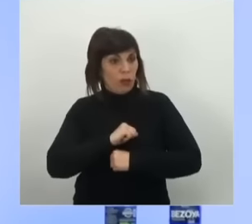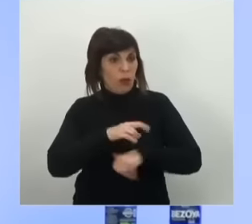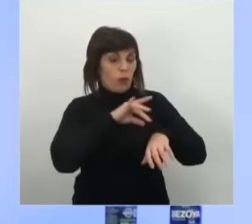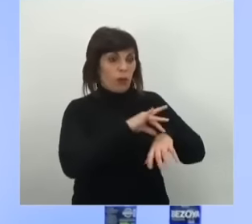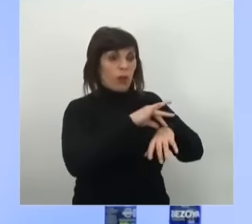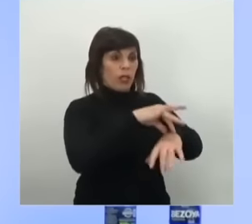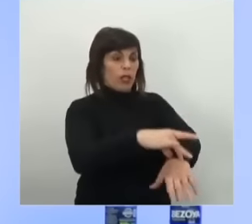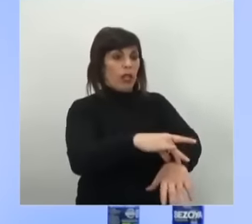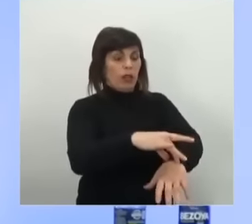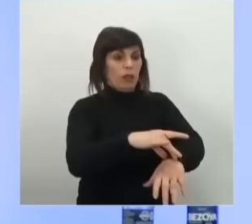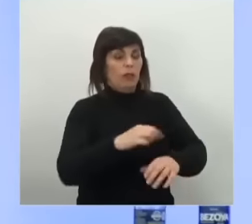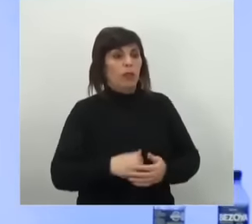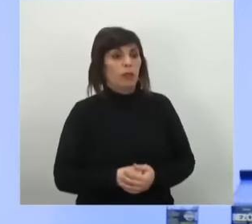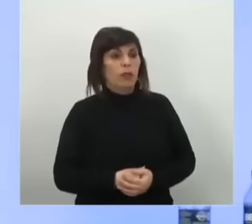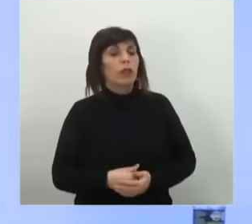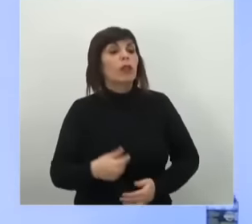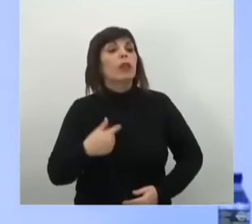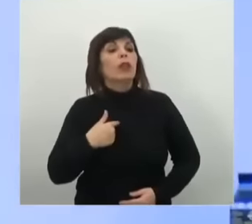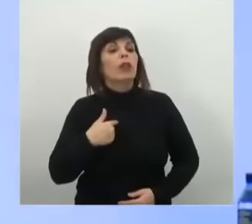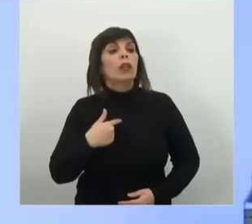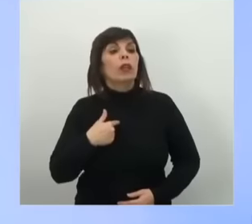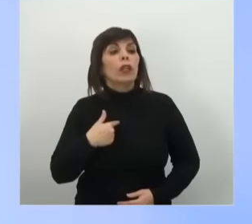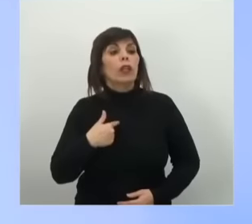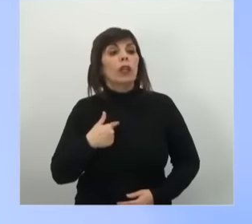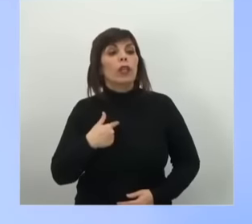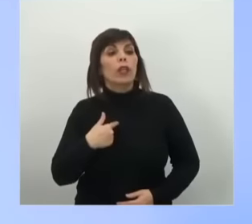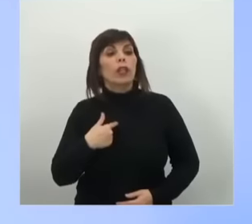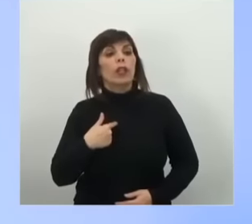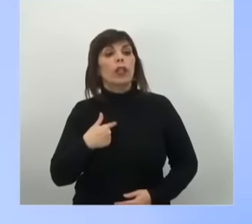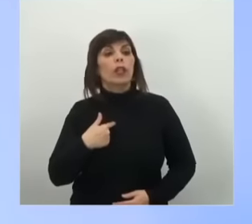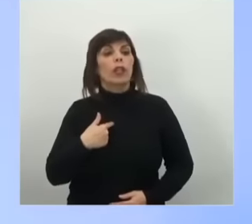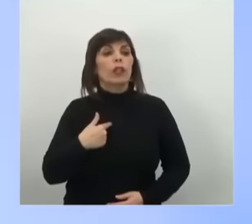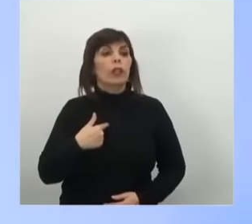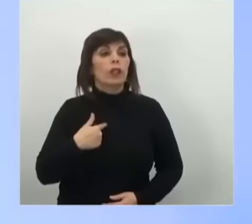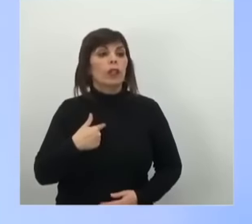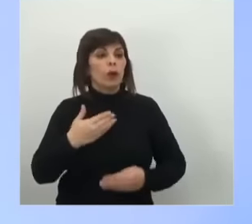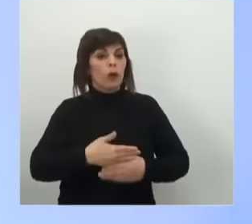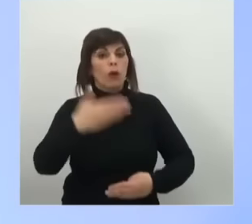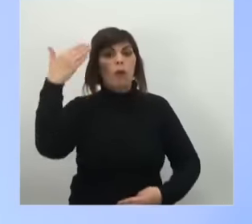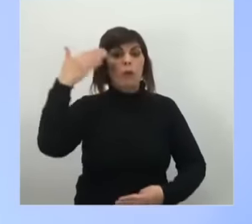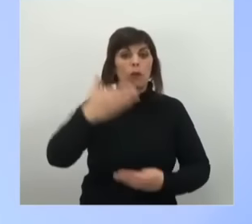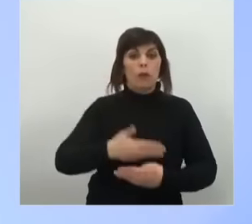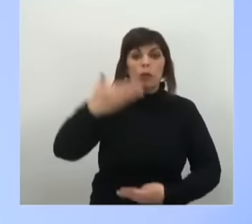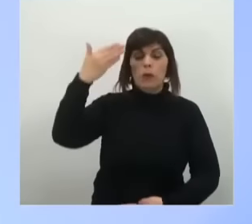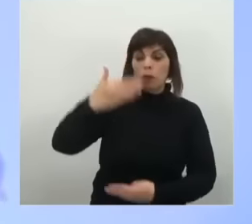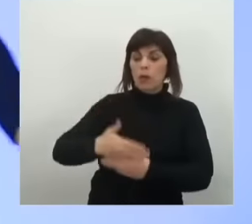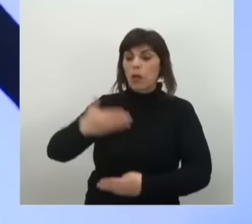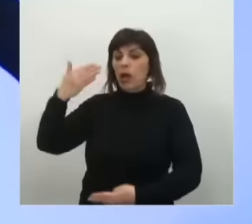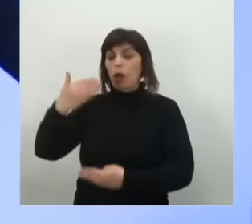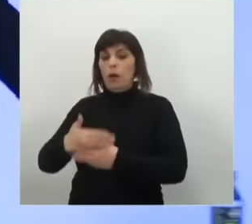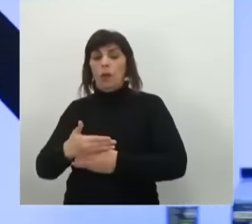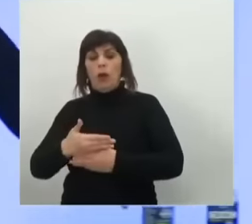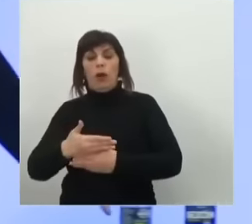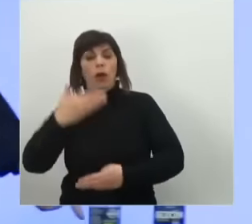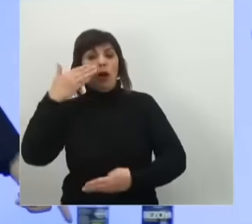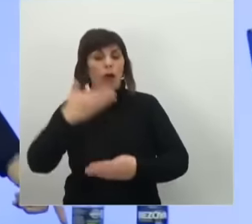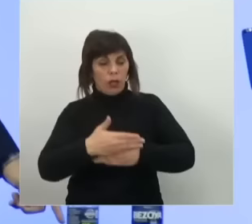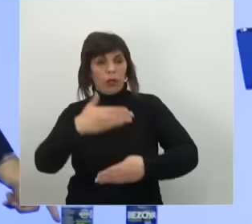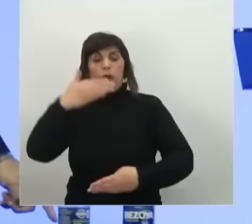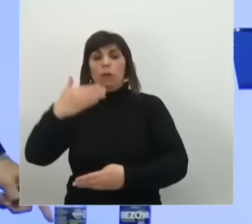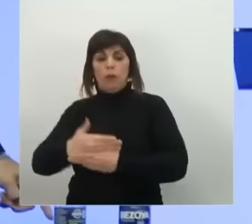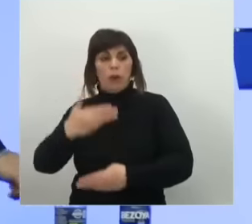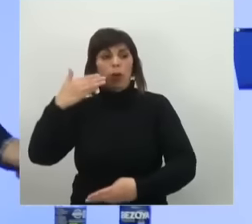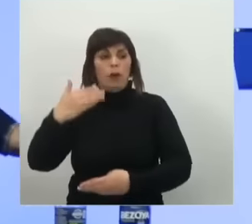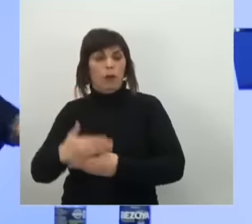y yo me daba golpes contra la pared sufría hacía situaciones complicadas porque yo no iba y